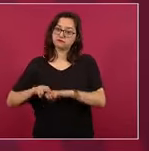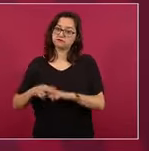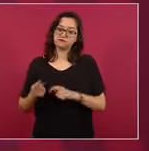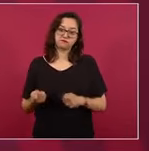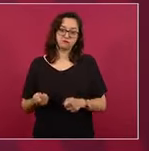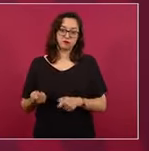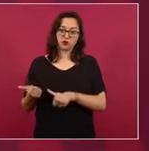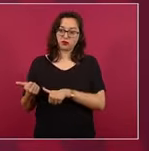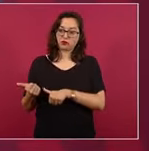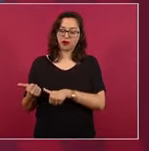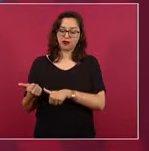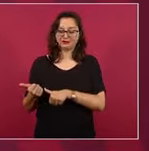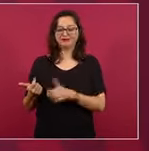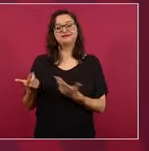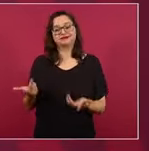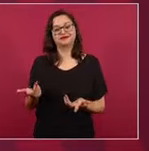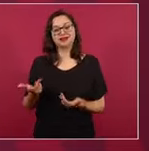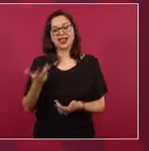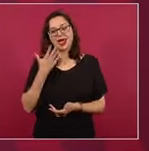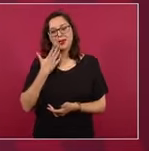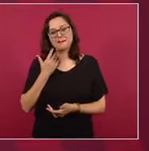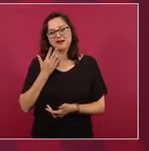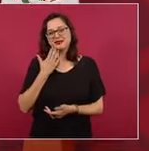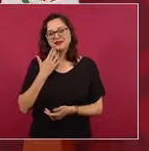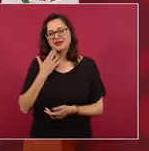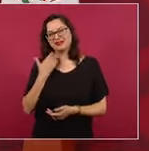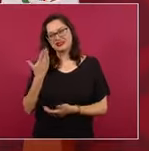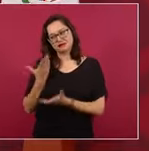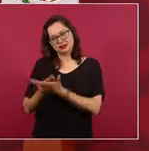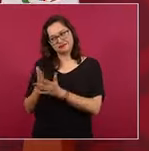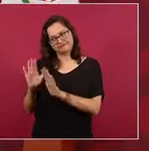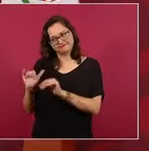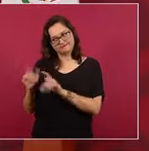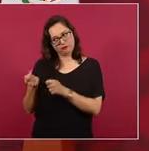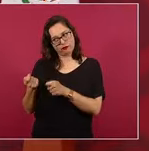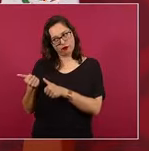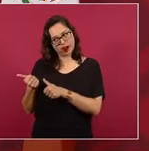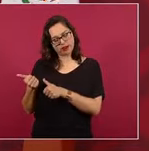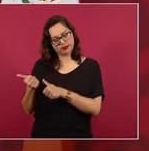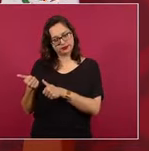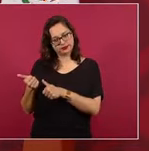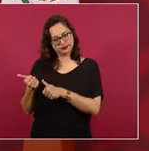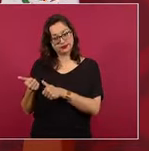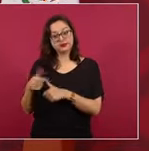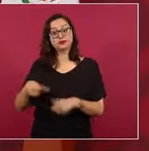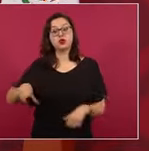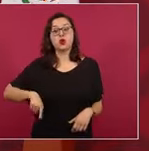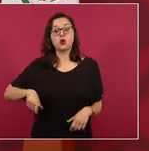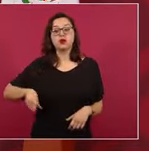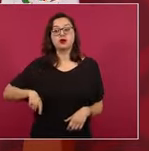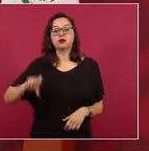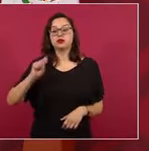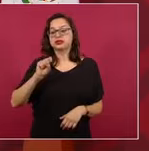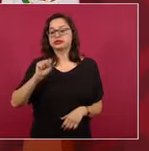Le pidieron amablemente que se fuera. Esto en el gobierno de Salinas.